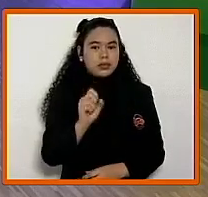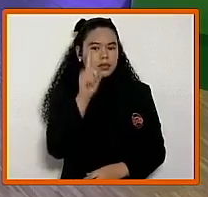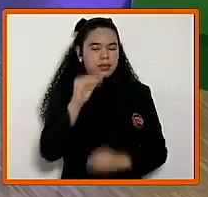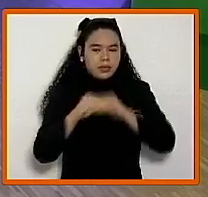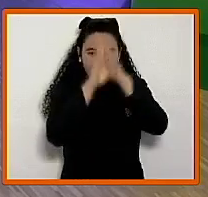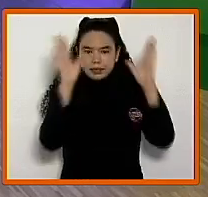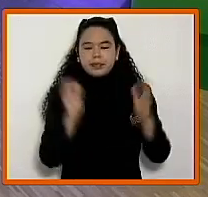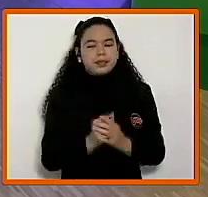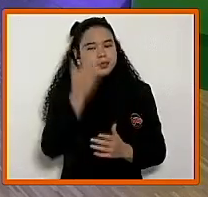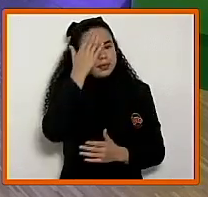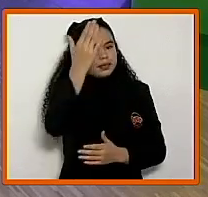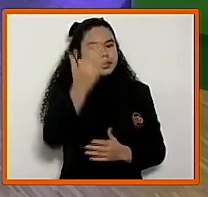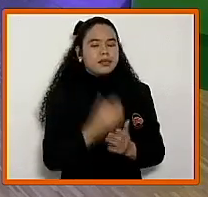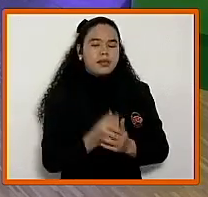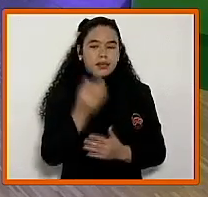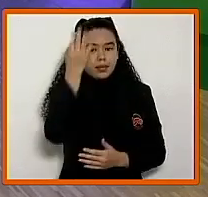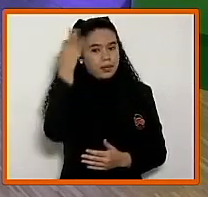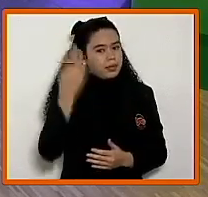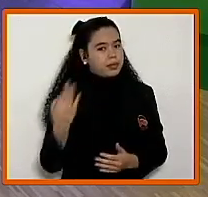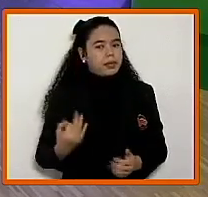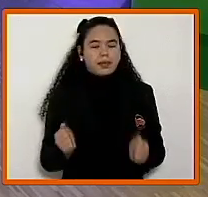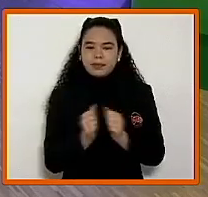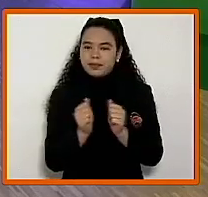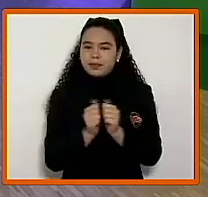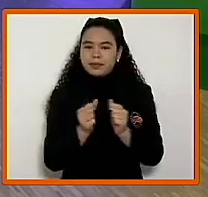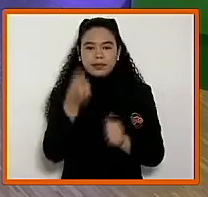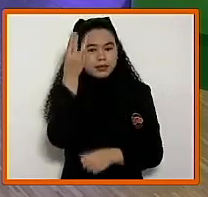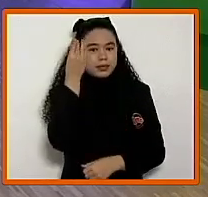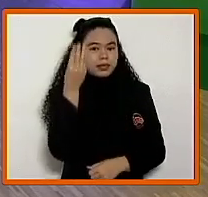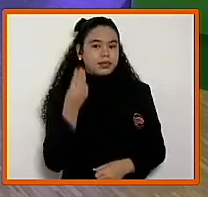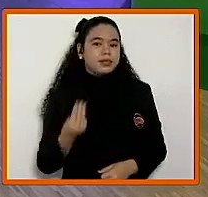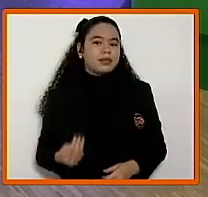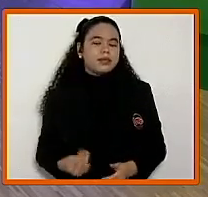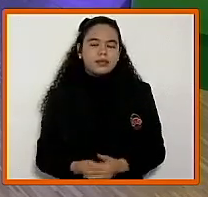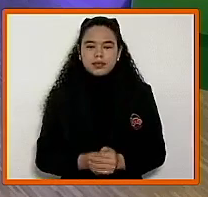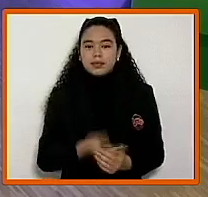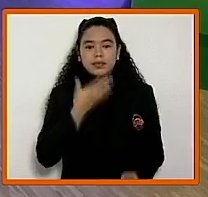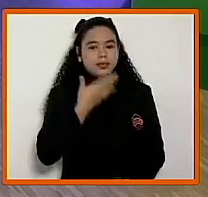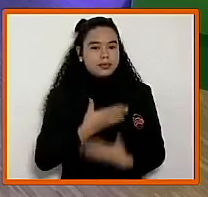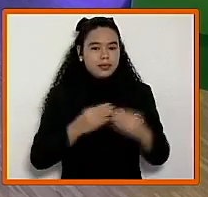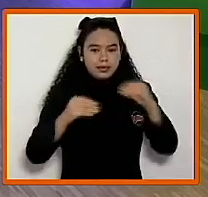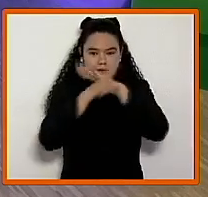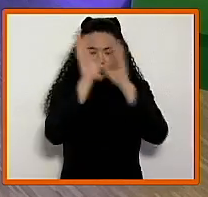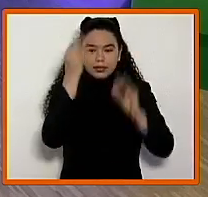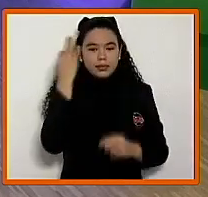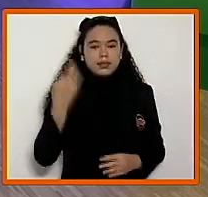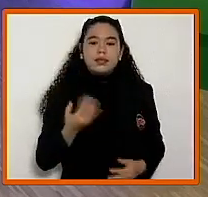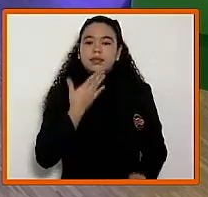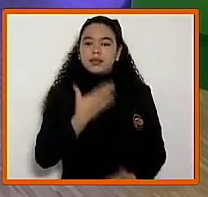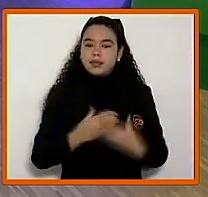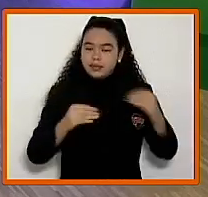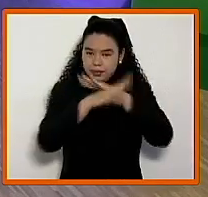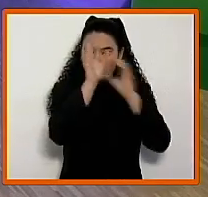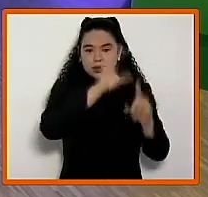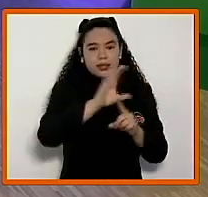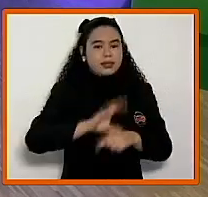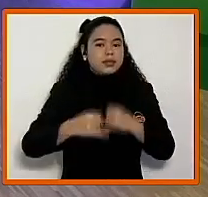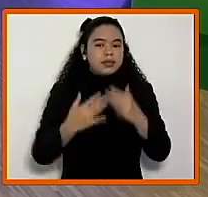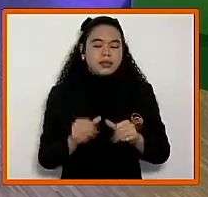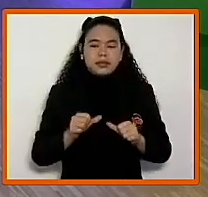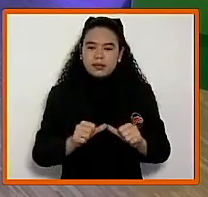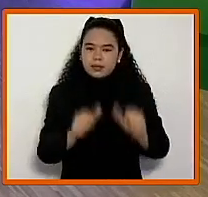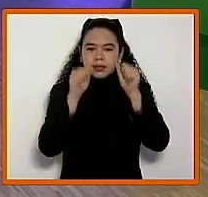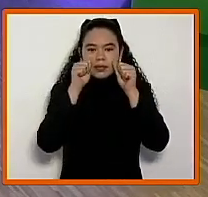la mañana. Te saluda Francini Zúñiga en compañía de Madeline Escobar. Buenos días, Francini. Buenos días a cada uno de nuestros jugadores, quienes siempre